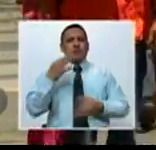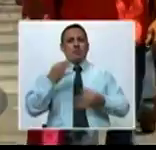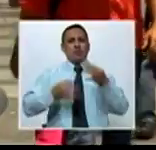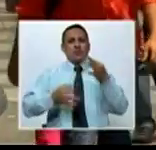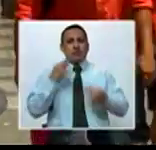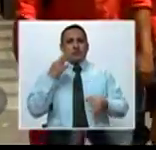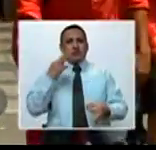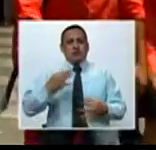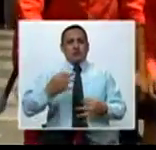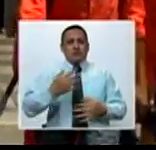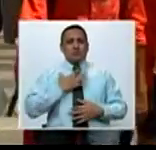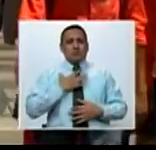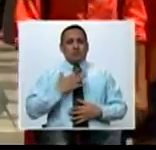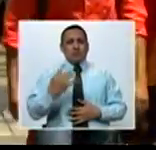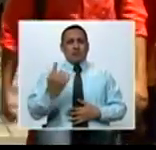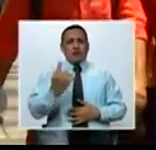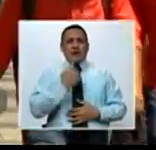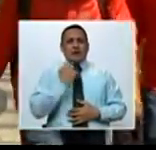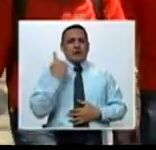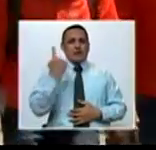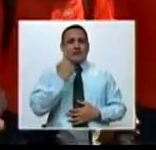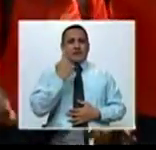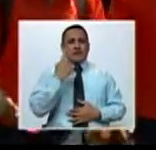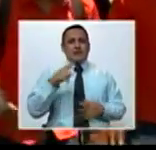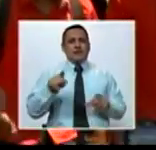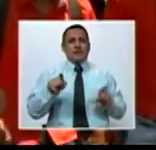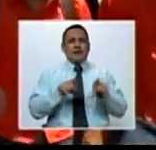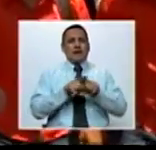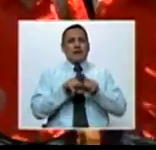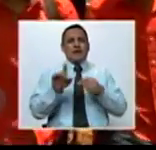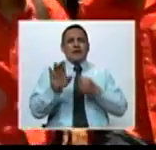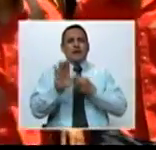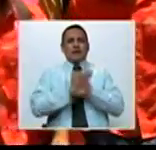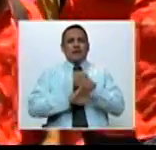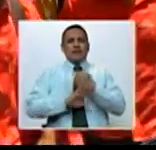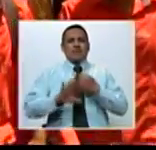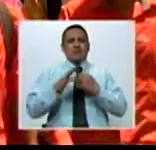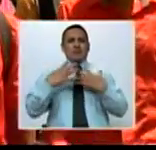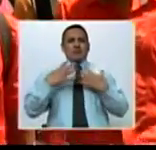jurisdiccional efectiva y a la defensa.